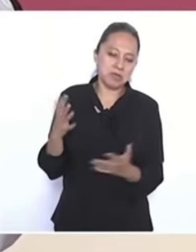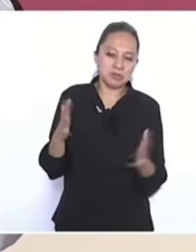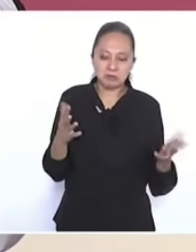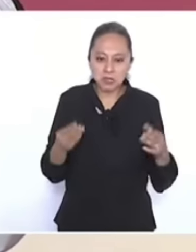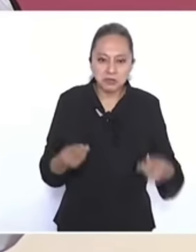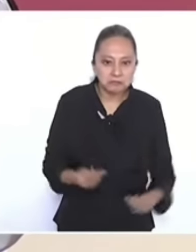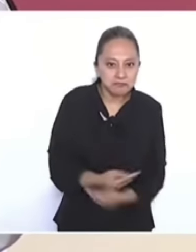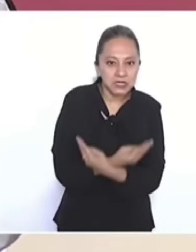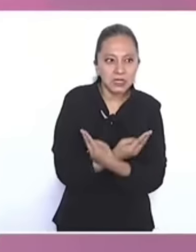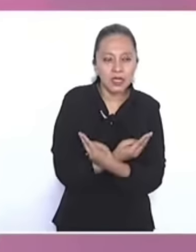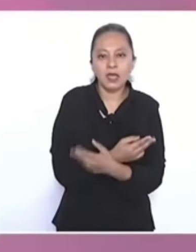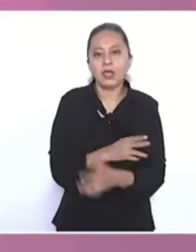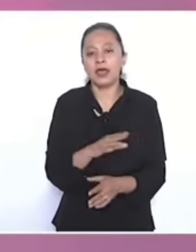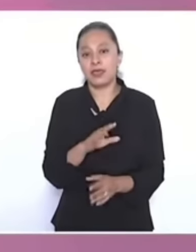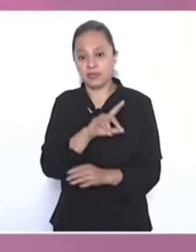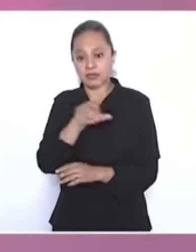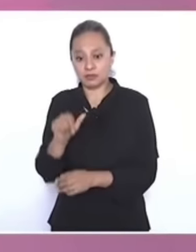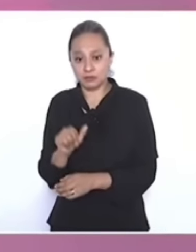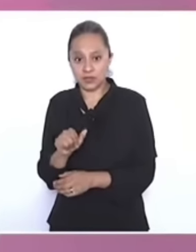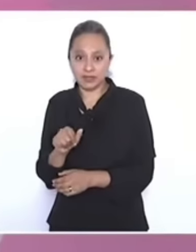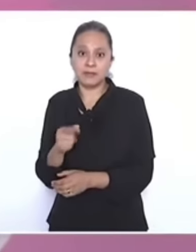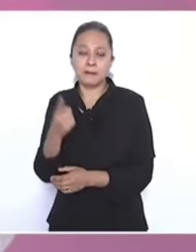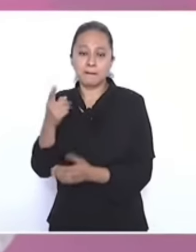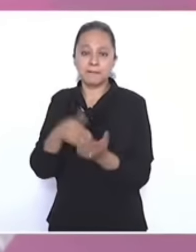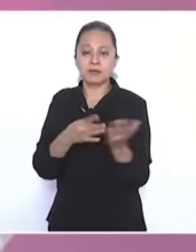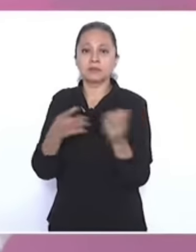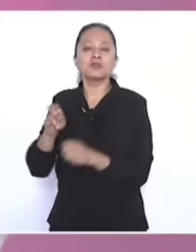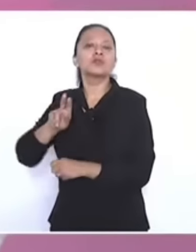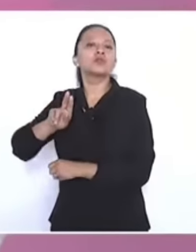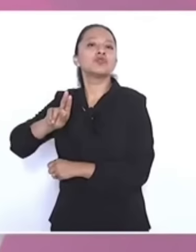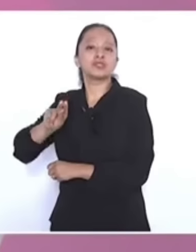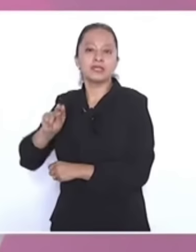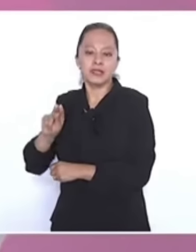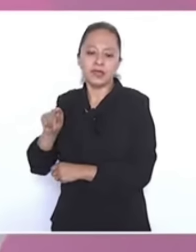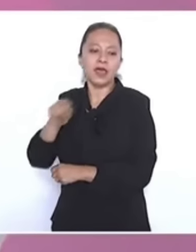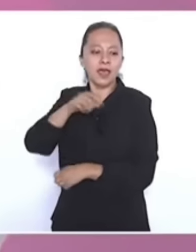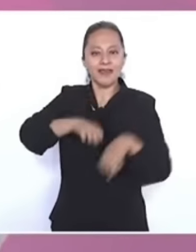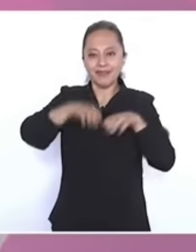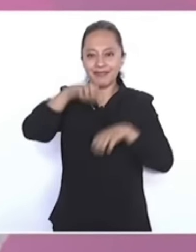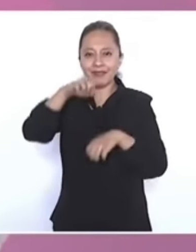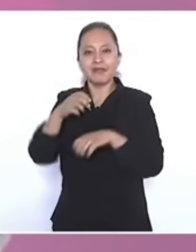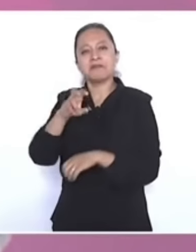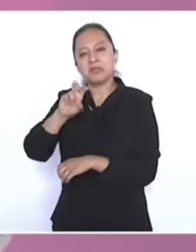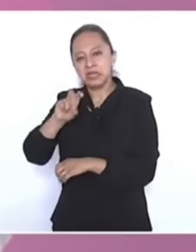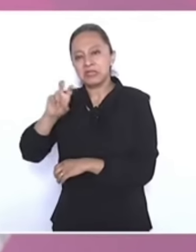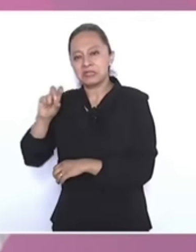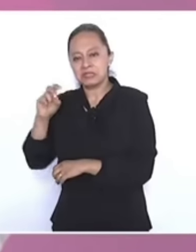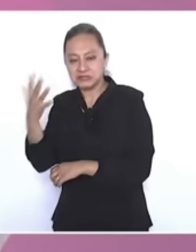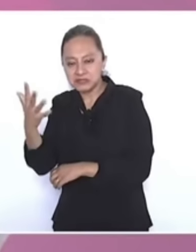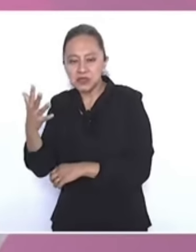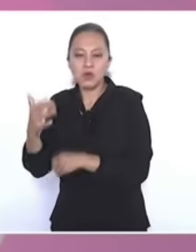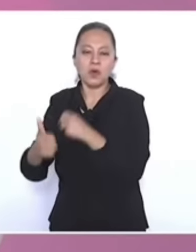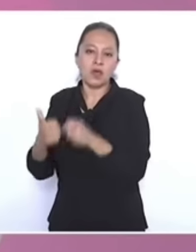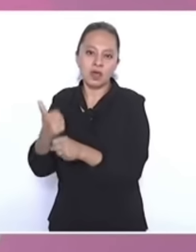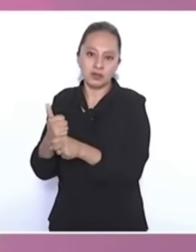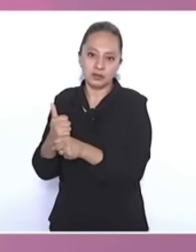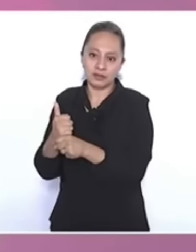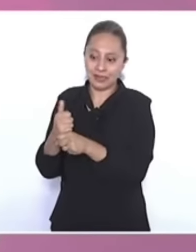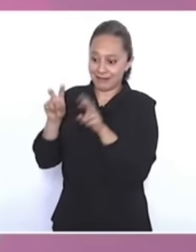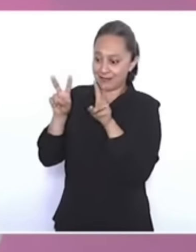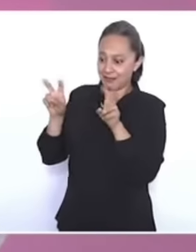tendrían entre 30 y 35 años, justo en el inicio del neoliberalismo. Para